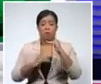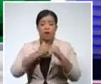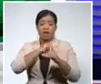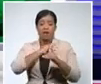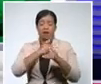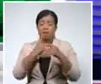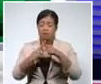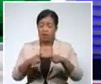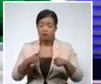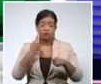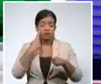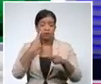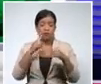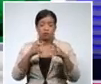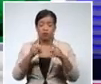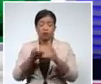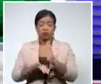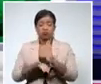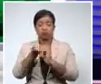una cifra elevada.